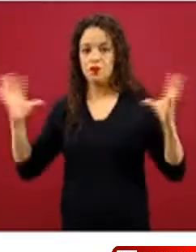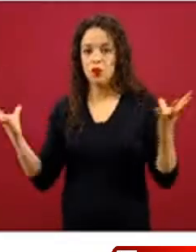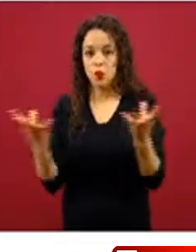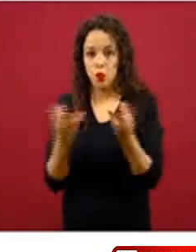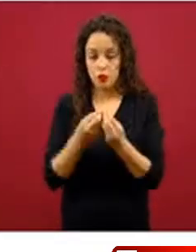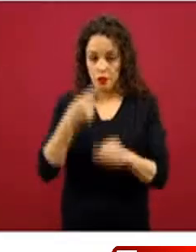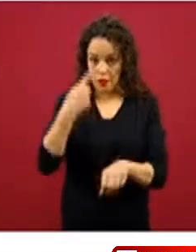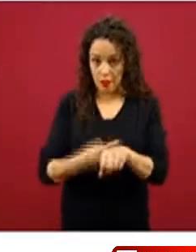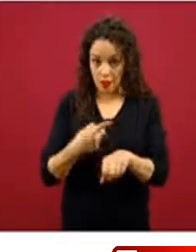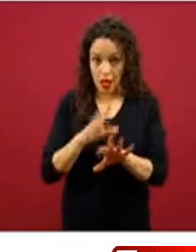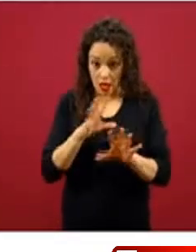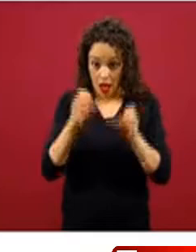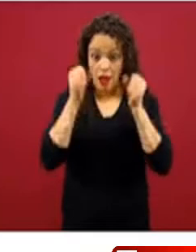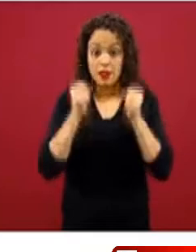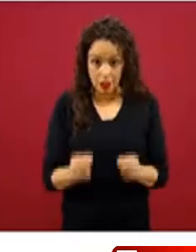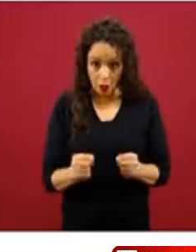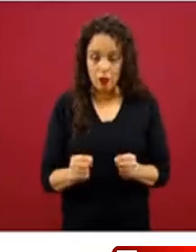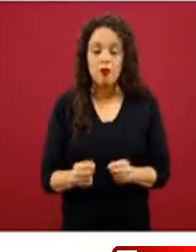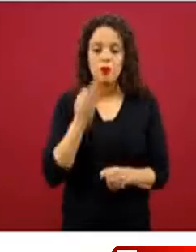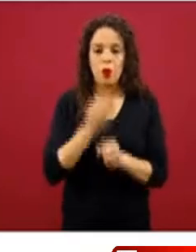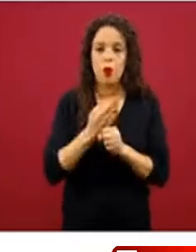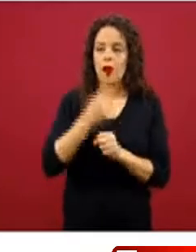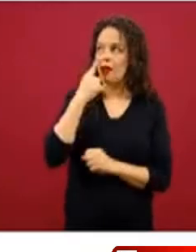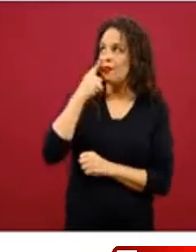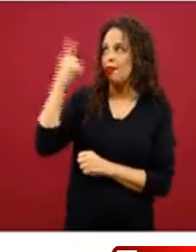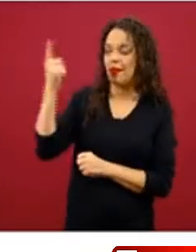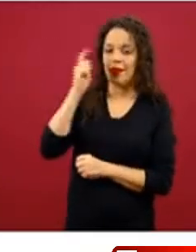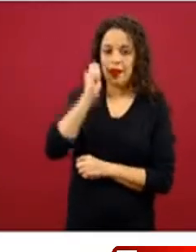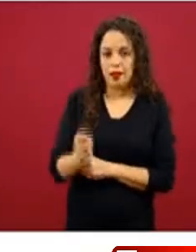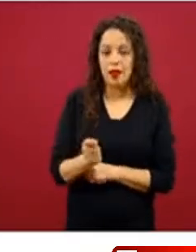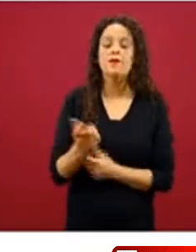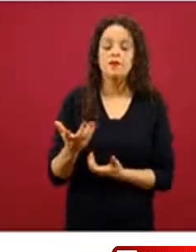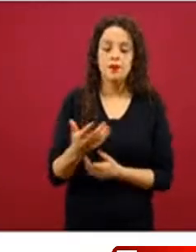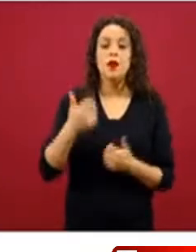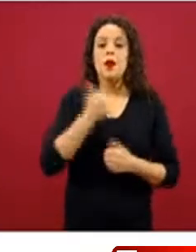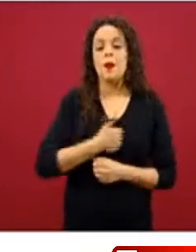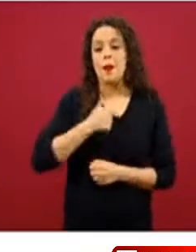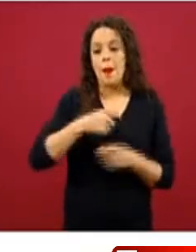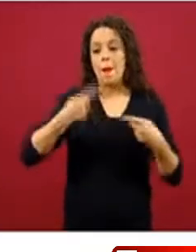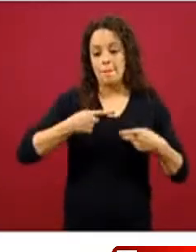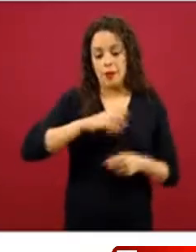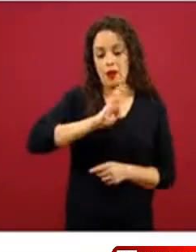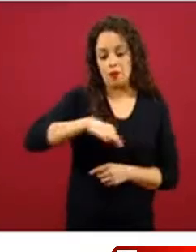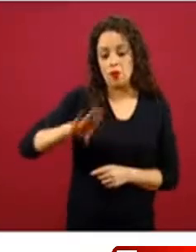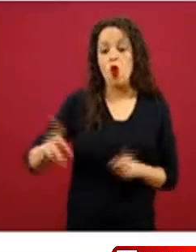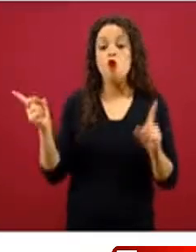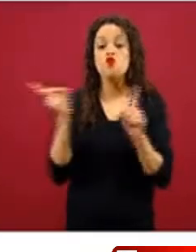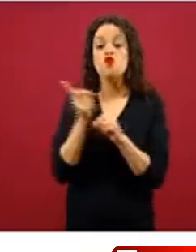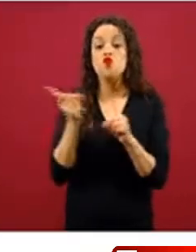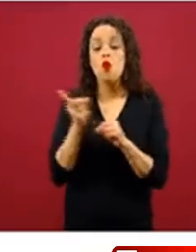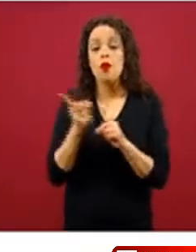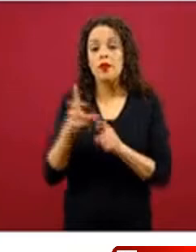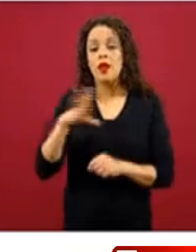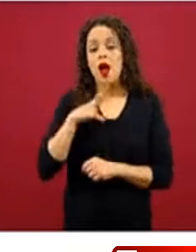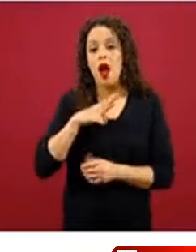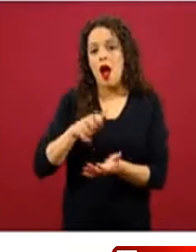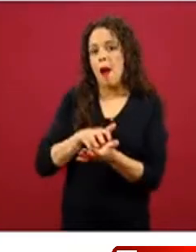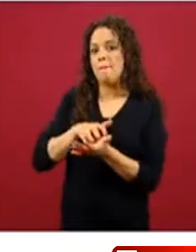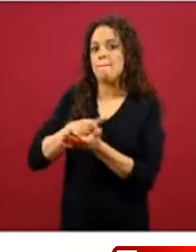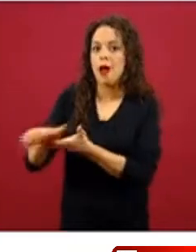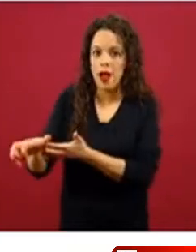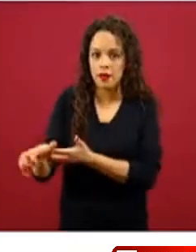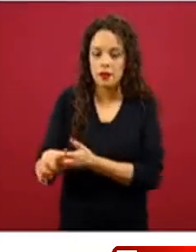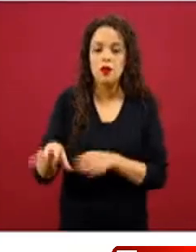casos confirmados, aquí ahora podemos ver la carga de defunciones, es decir, dónde se han presentado en su mayoría y cómo